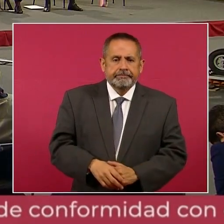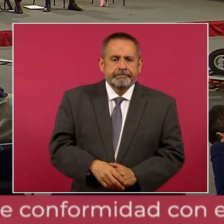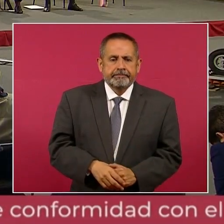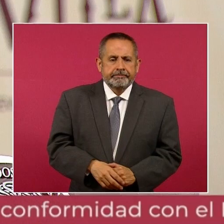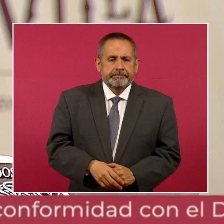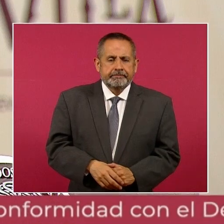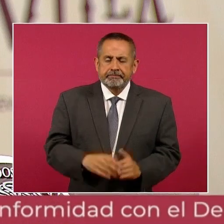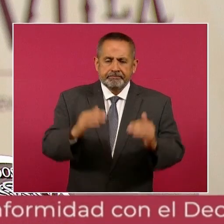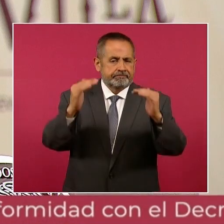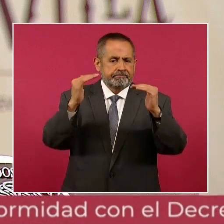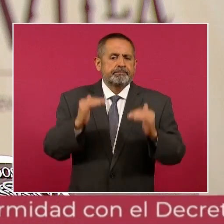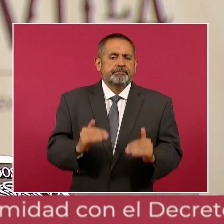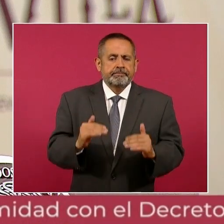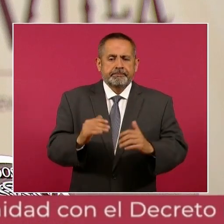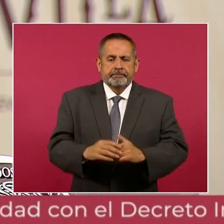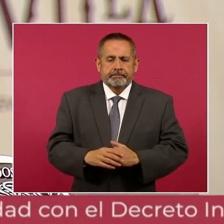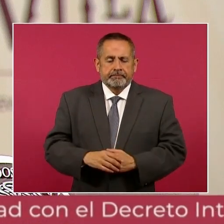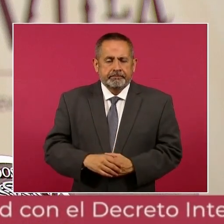Pero vamos con la siguiente.